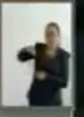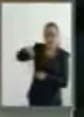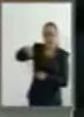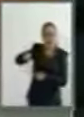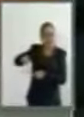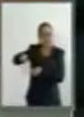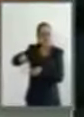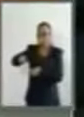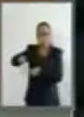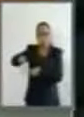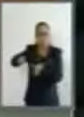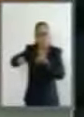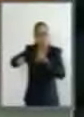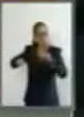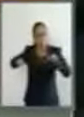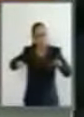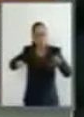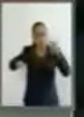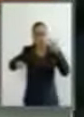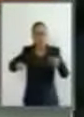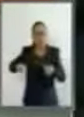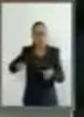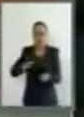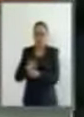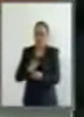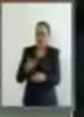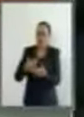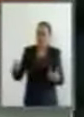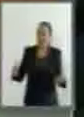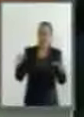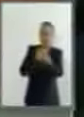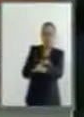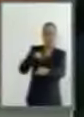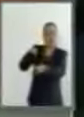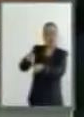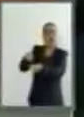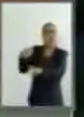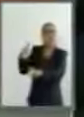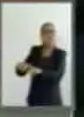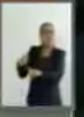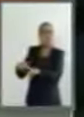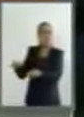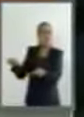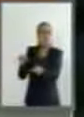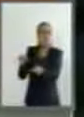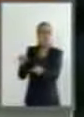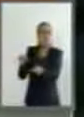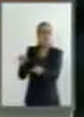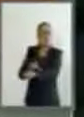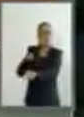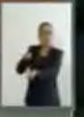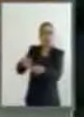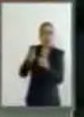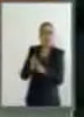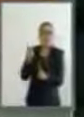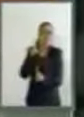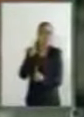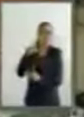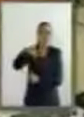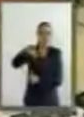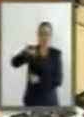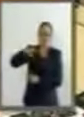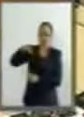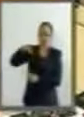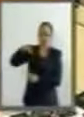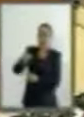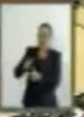va a ocupar ahora algún legislador de el Morena. Eso va